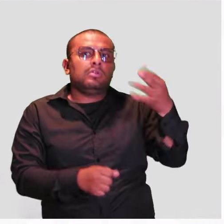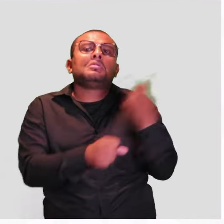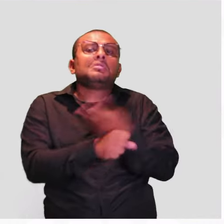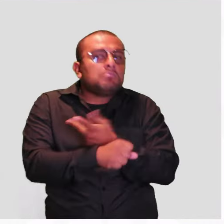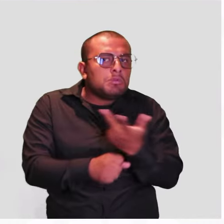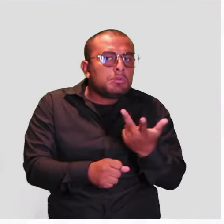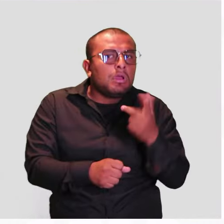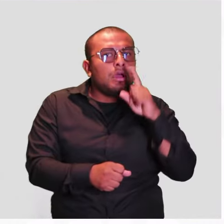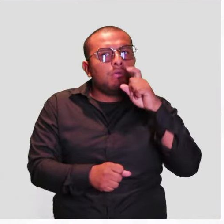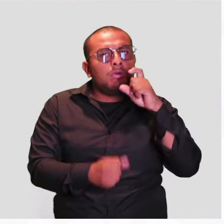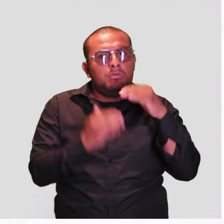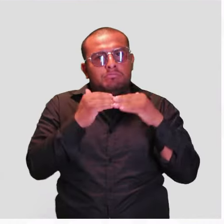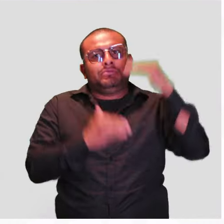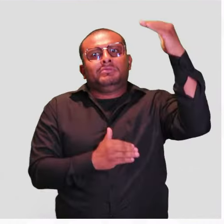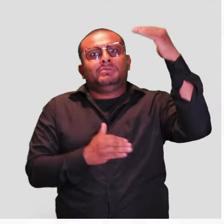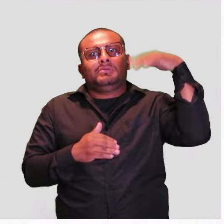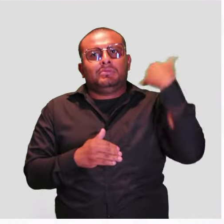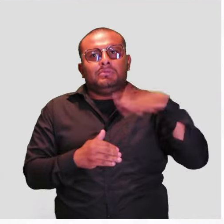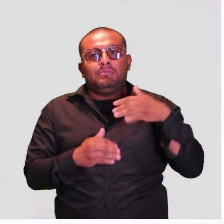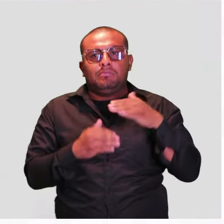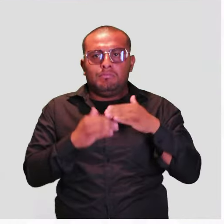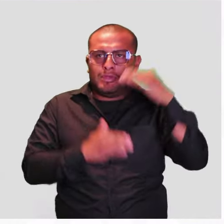sin haber solventado las mismas.